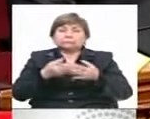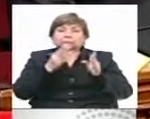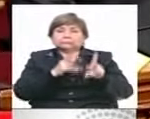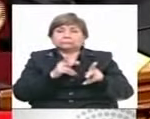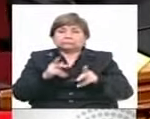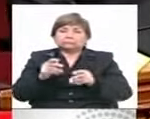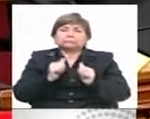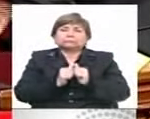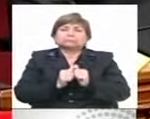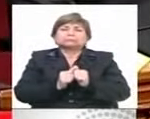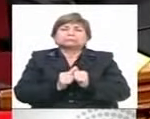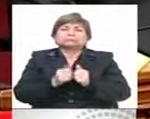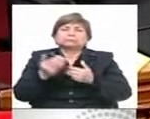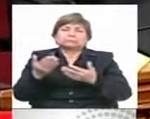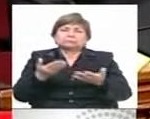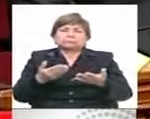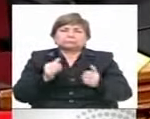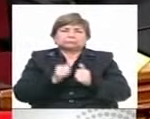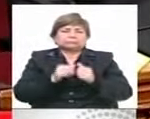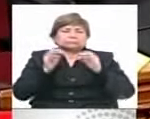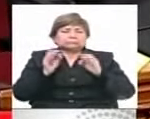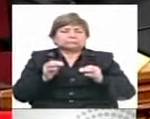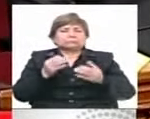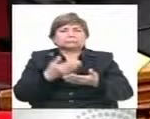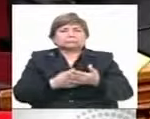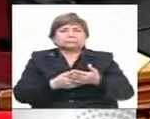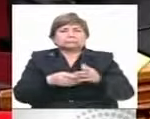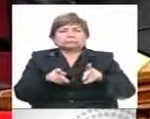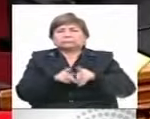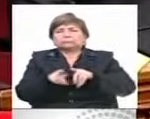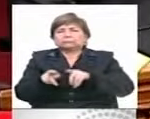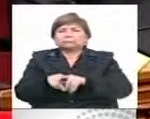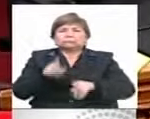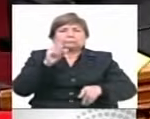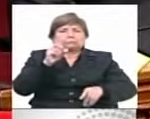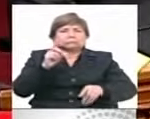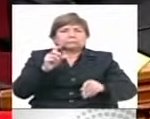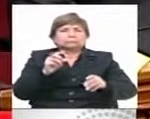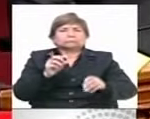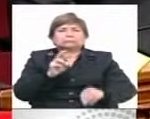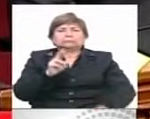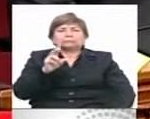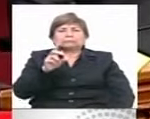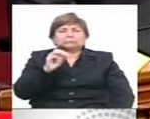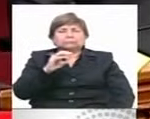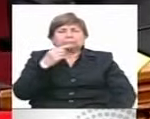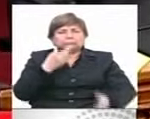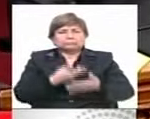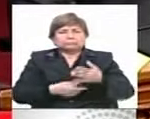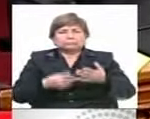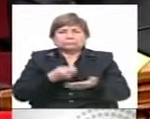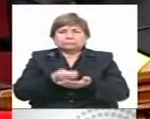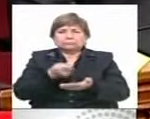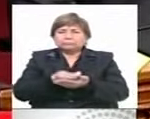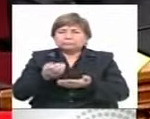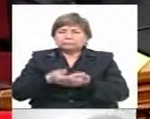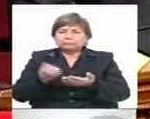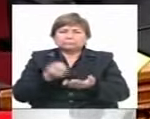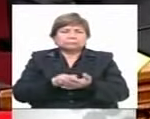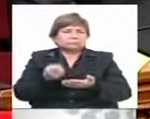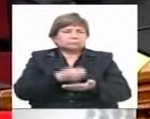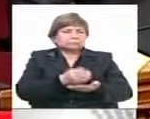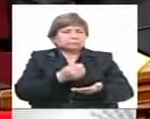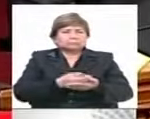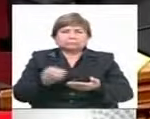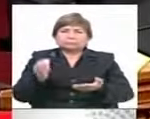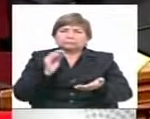planteamiento de los ministerios para efecto de hacer como una relación de pedido de gastos y gastos